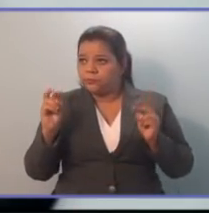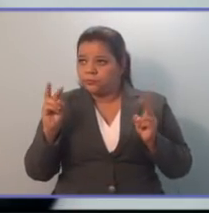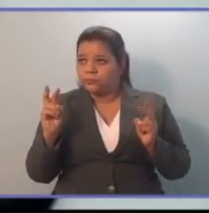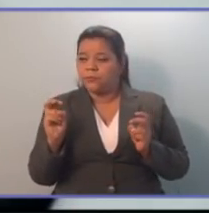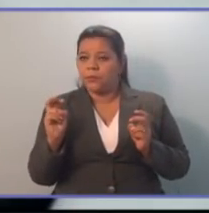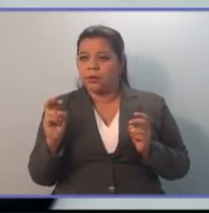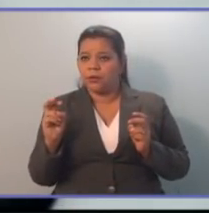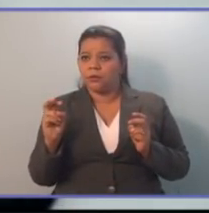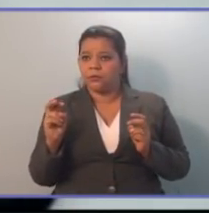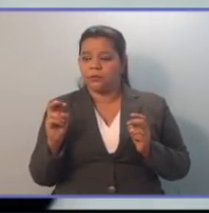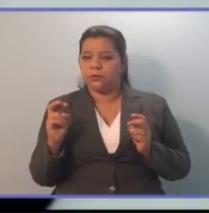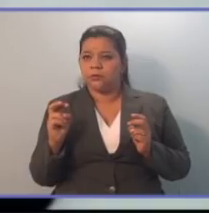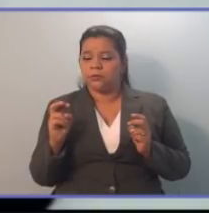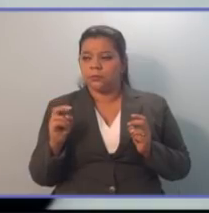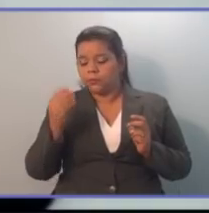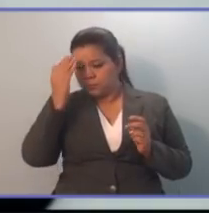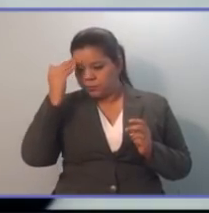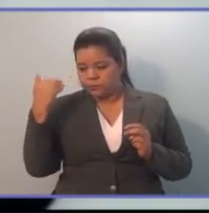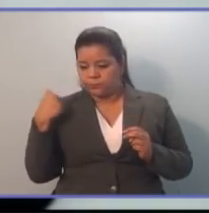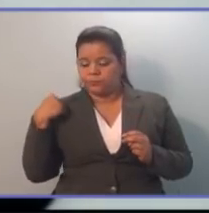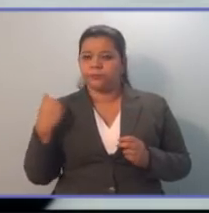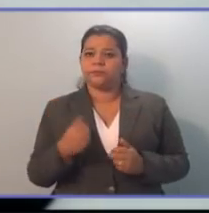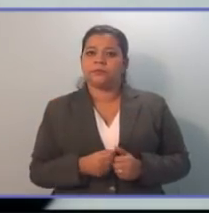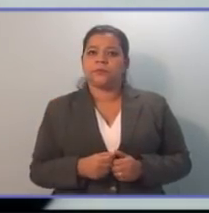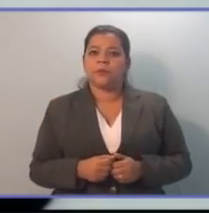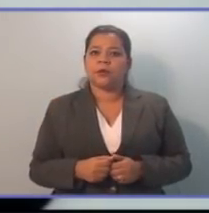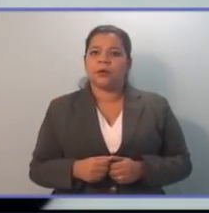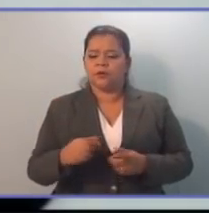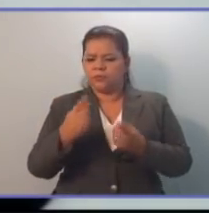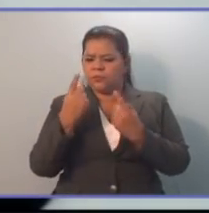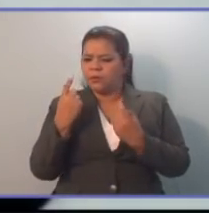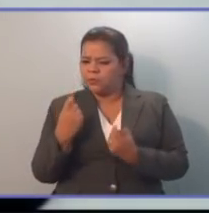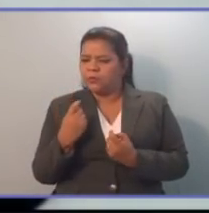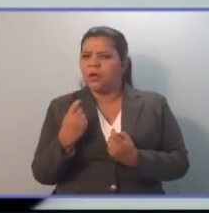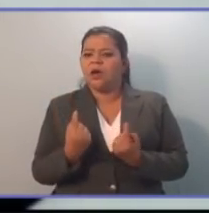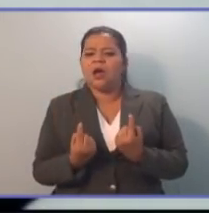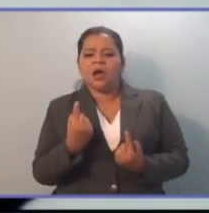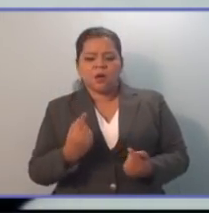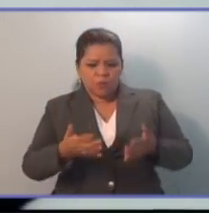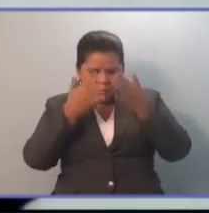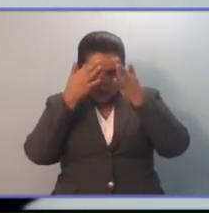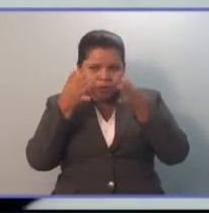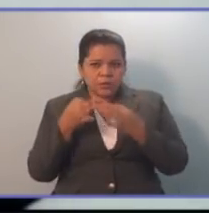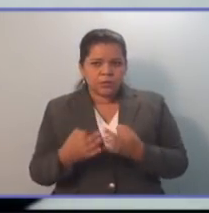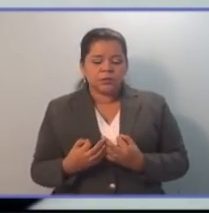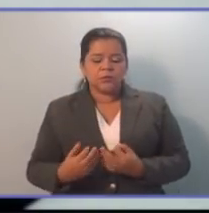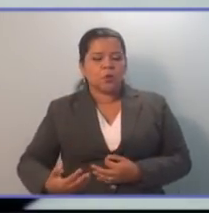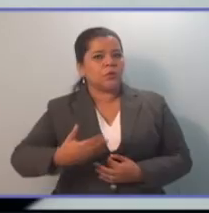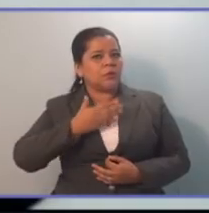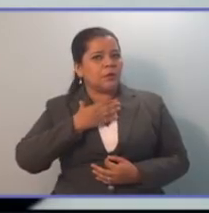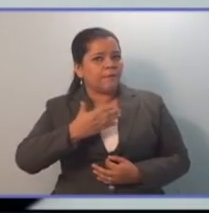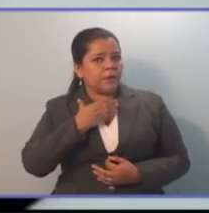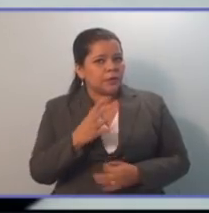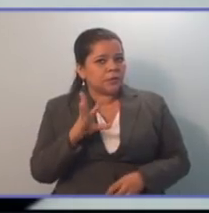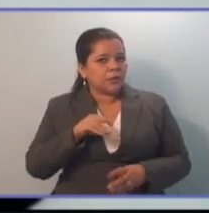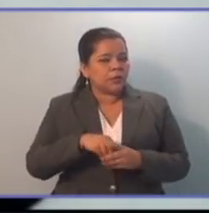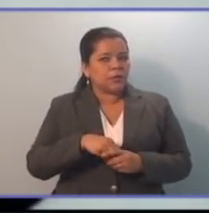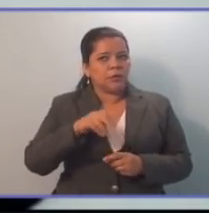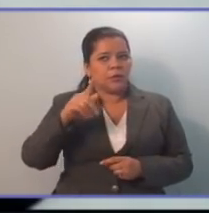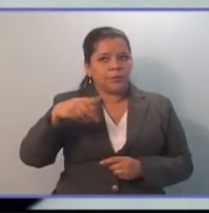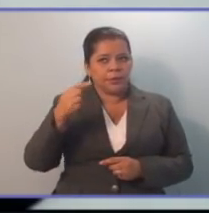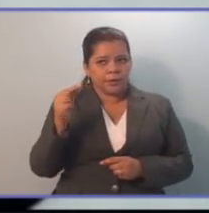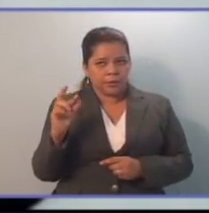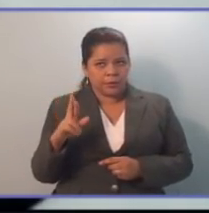de la mujer. Ahora, usted me preguntaba cuáles han sido las decisiones más difíciles dentro de la